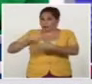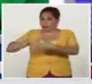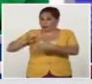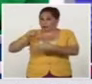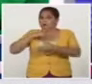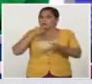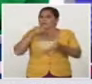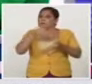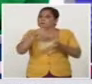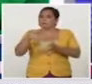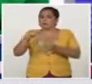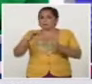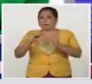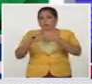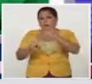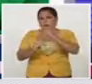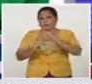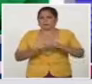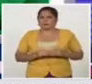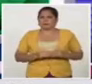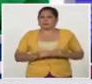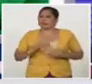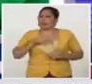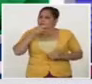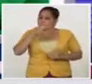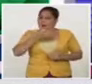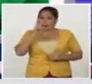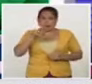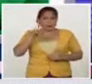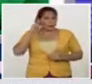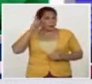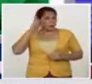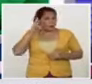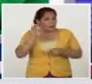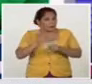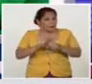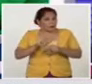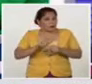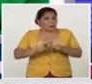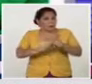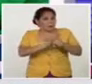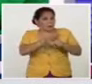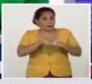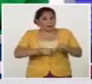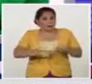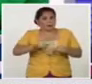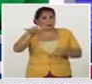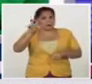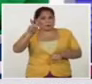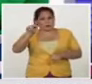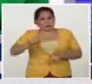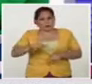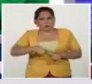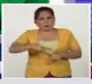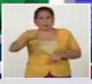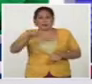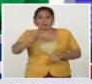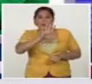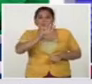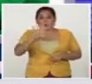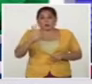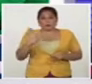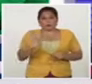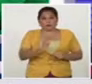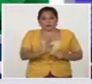letalidad inferior. Siempre mencionamos las 2 personas que se evacuaron al inicio de la pandemia, los 54 que han retornado a